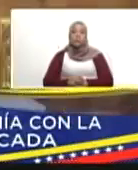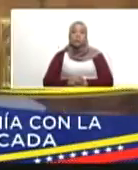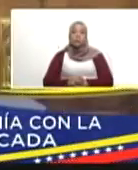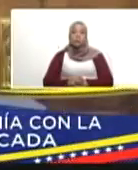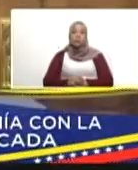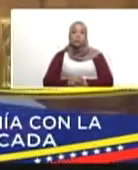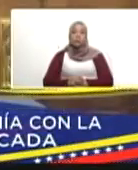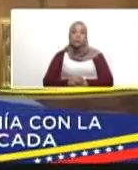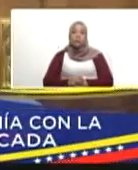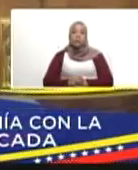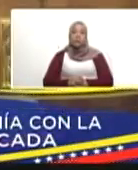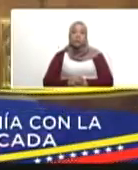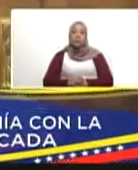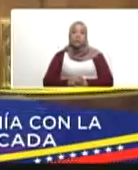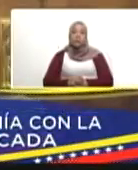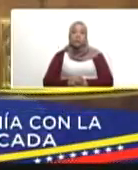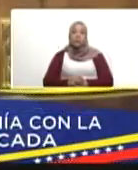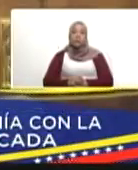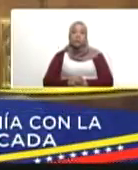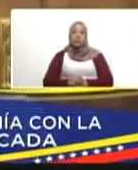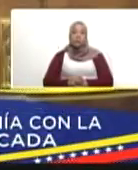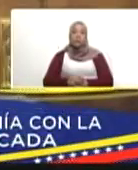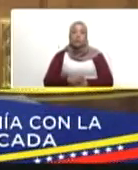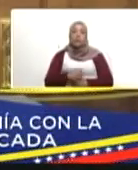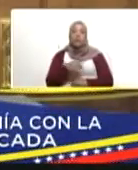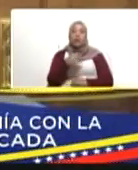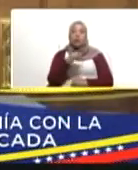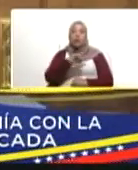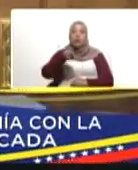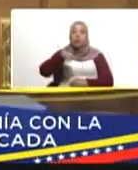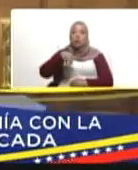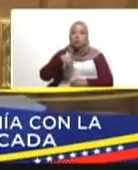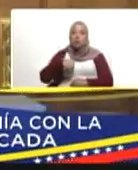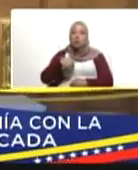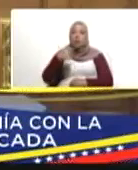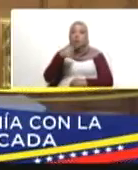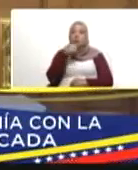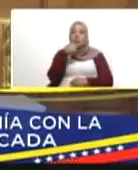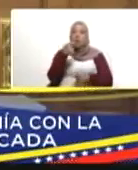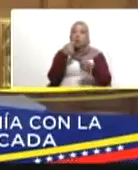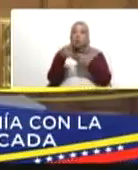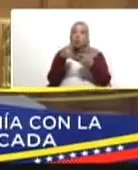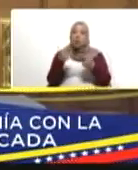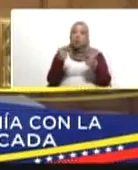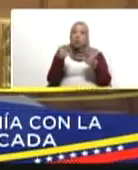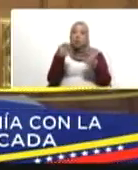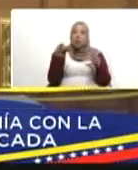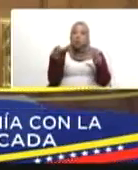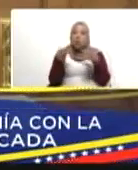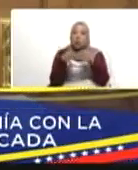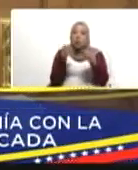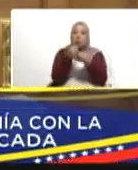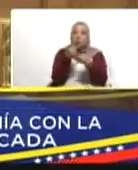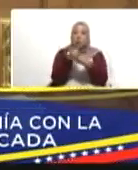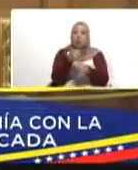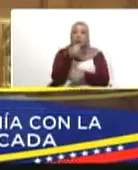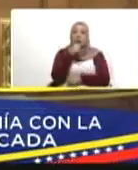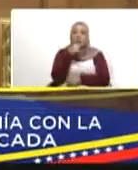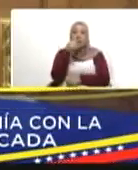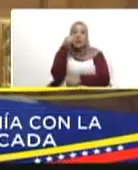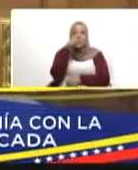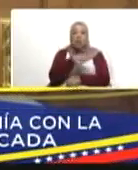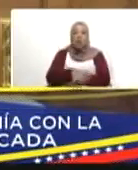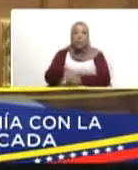dos pero tomé la visión con nuestros asesores nacionales internacionales con nuestro equipo de estrategia nuestro equipo de